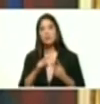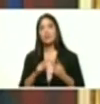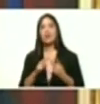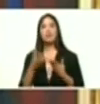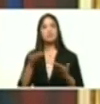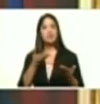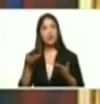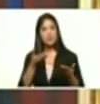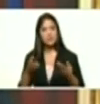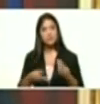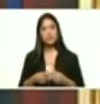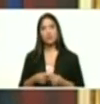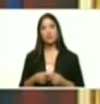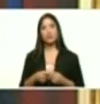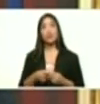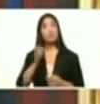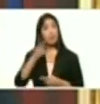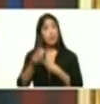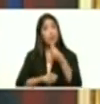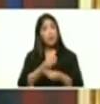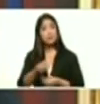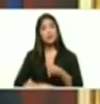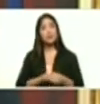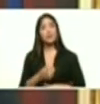en cada servicio, tenemos que hacerlo,